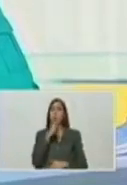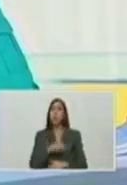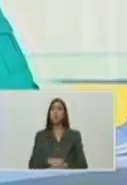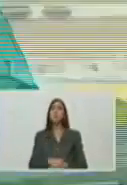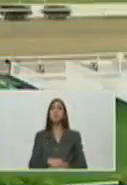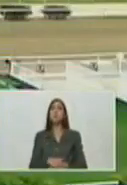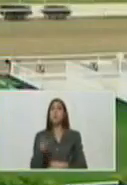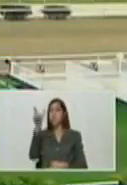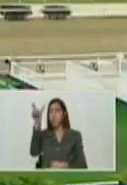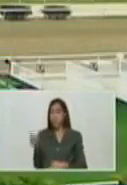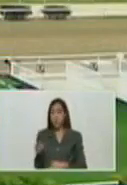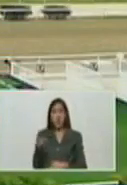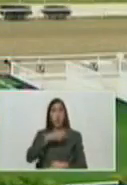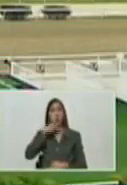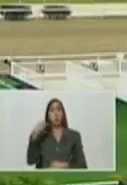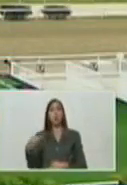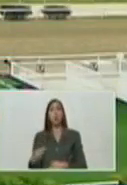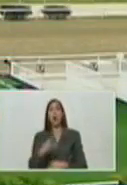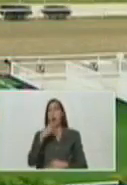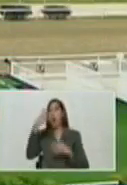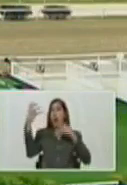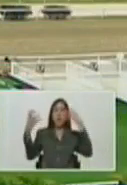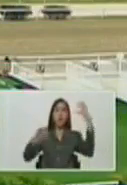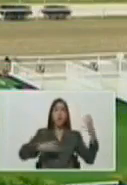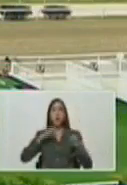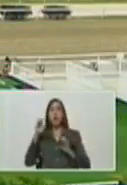Álvarez gritaban de emoción.